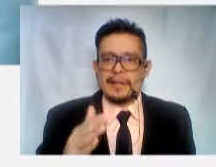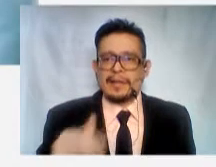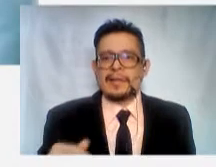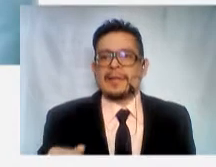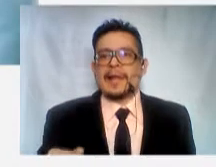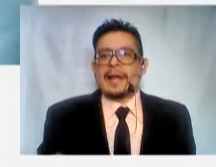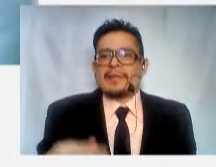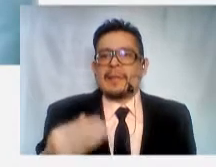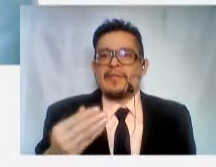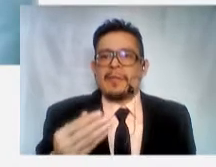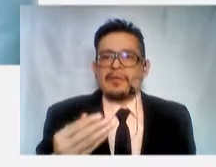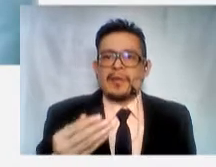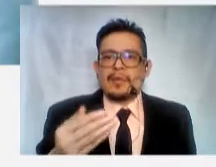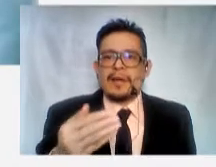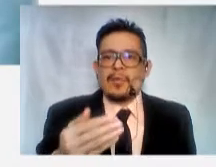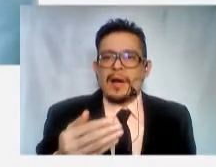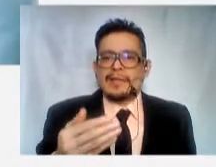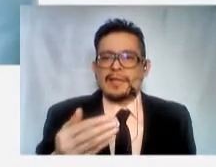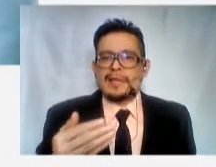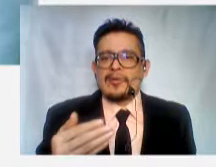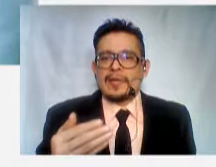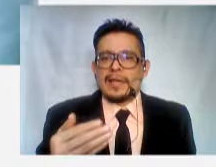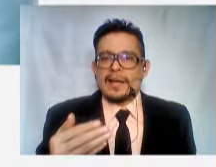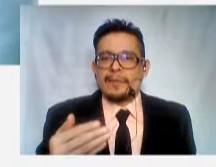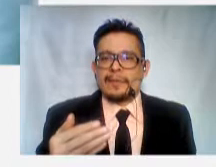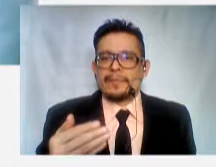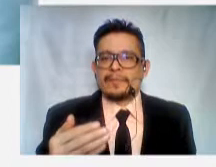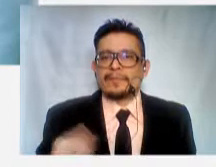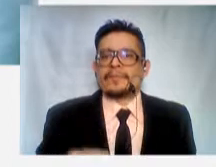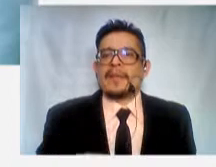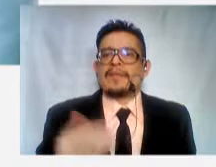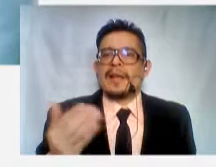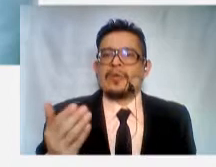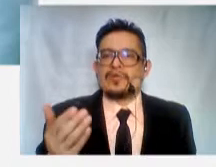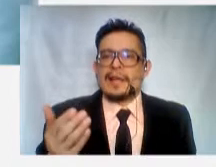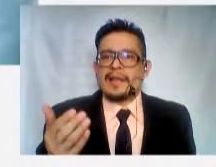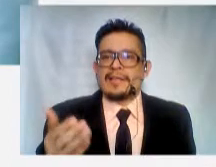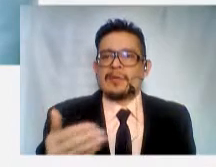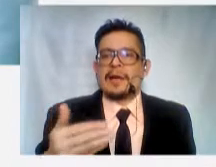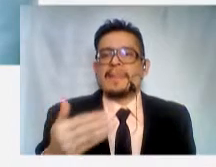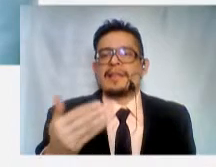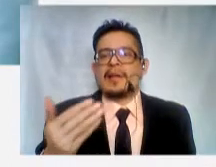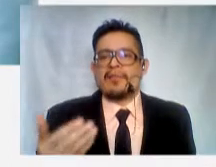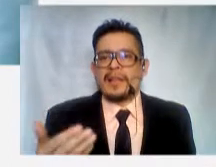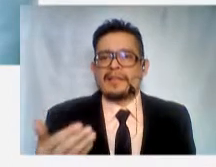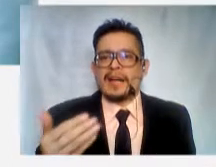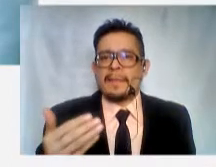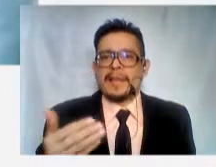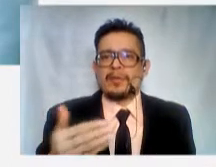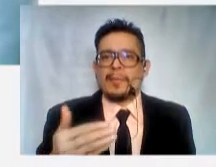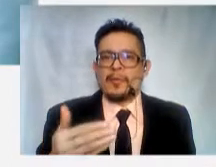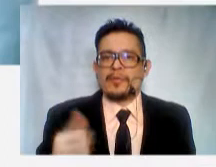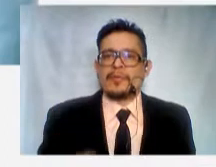siguiente recibir información en un lenguaje sencillo y claro y ser escuchadas en un ambiente de confianza